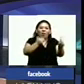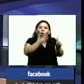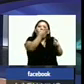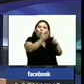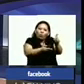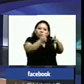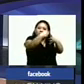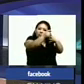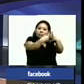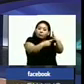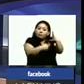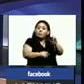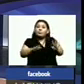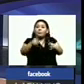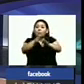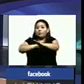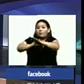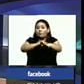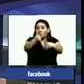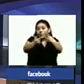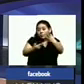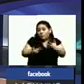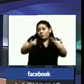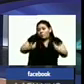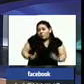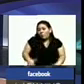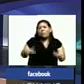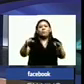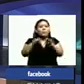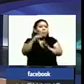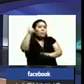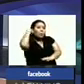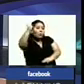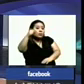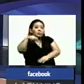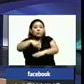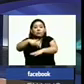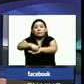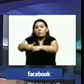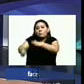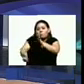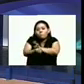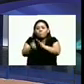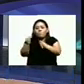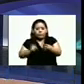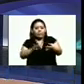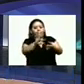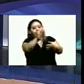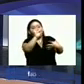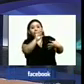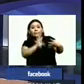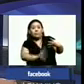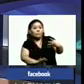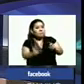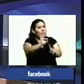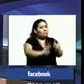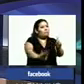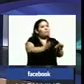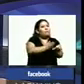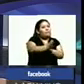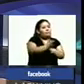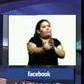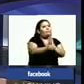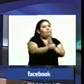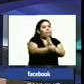para la Defensa de los Derechos Humanos y sobre la importancia que la Asamblea Legislativa pueda elegir a la persona más competente